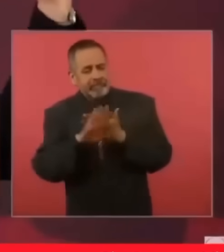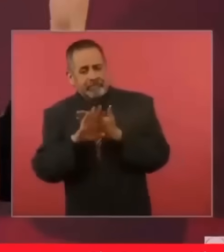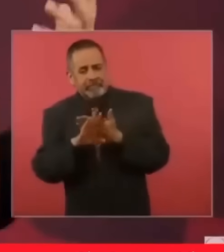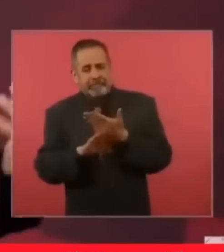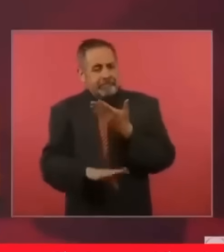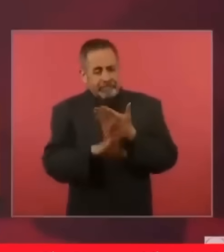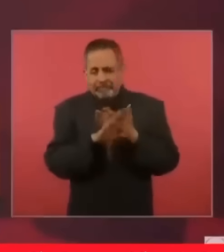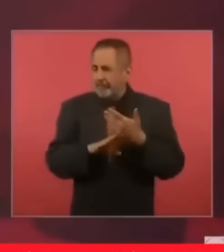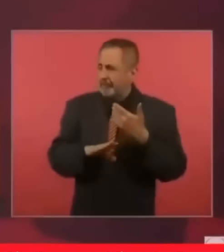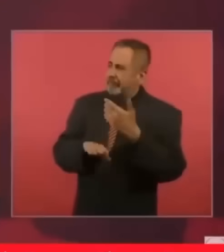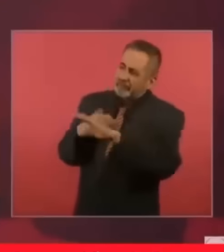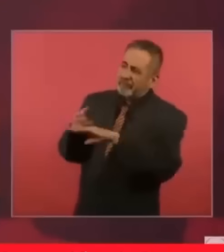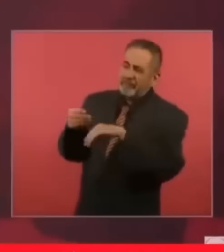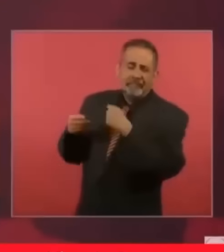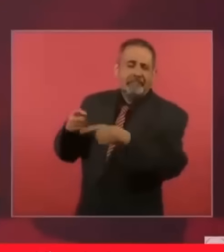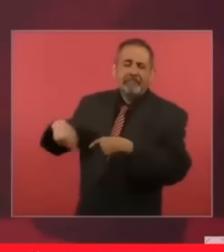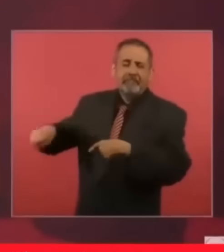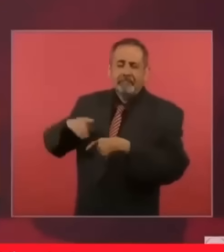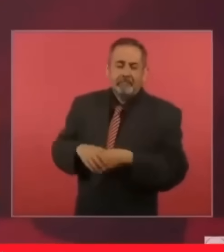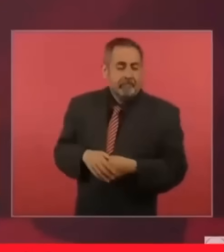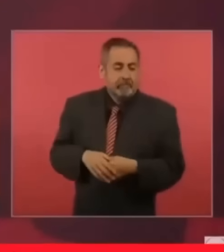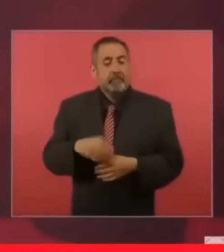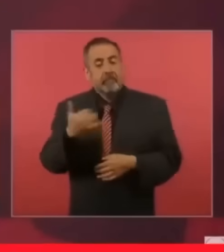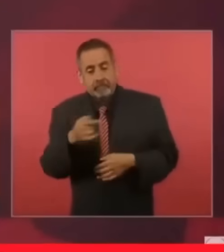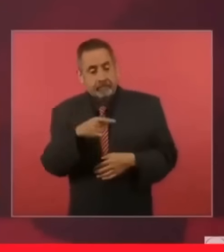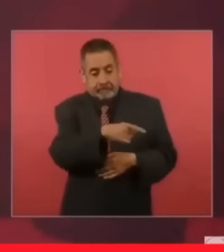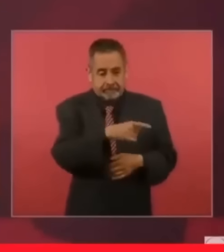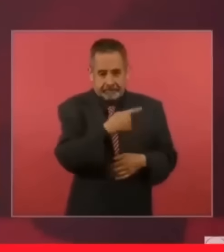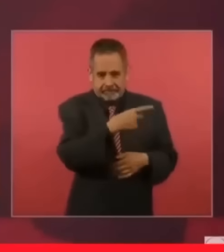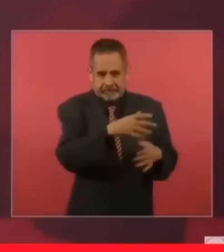a nuestros adversarios,